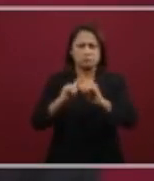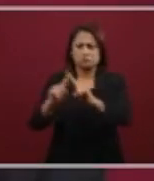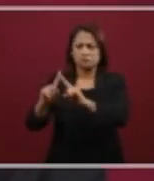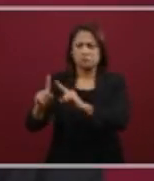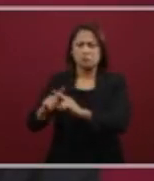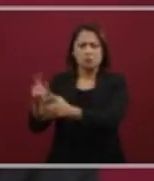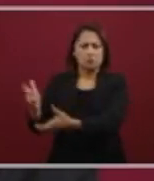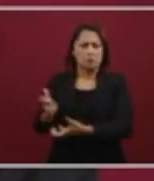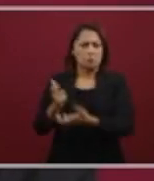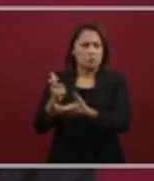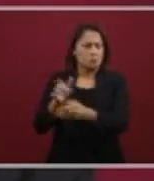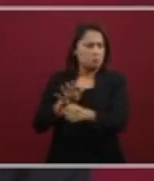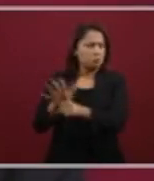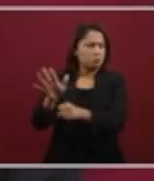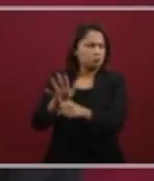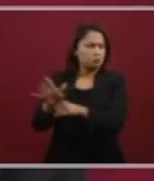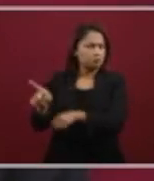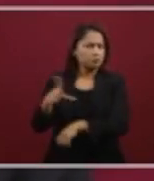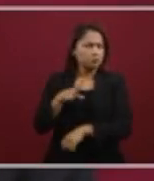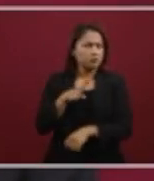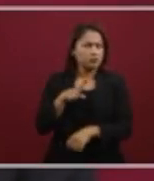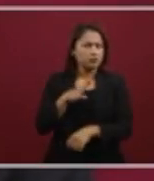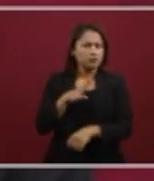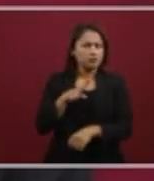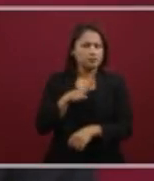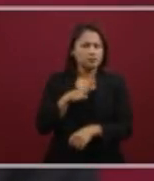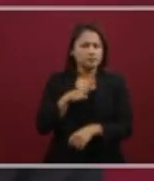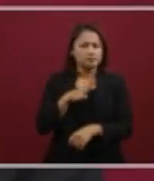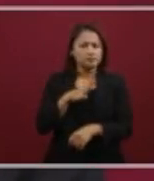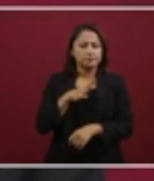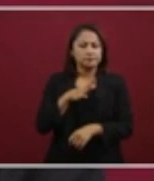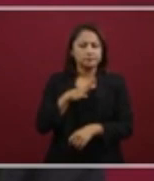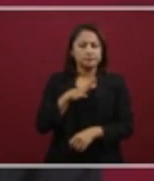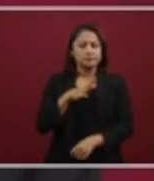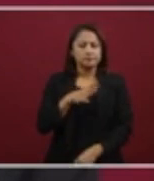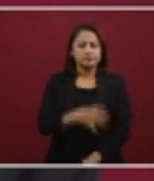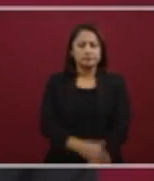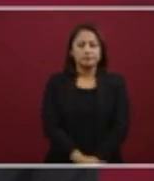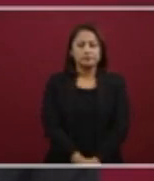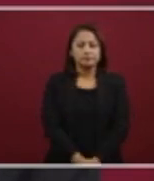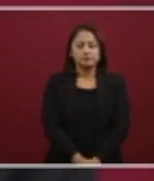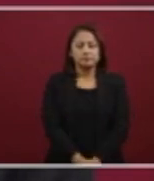Les diría que son de los